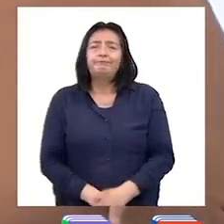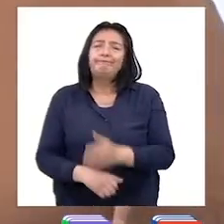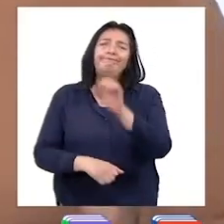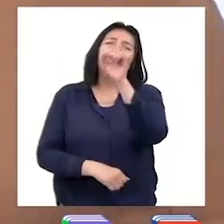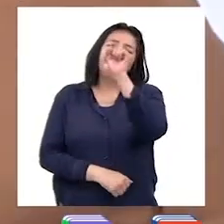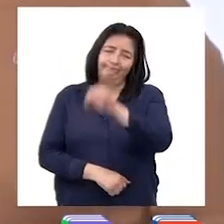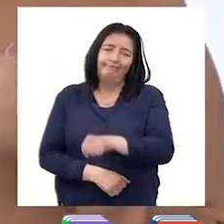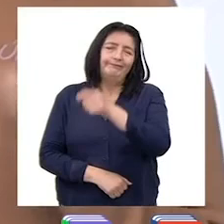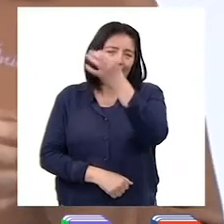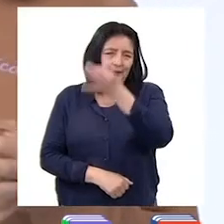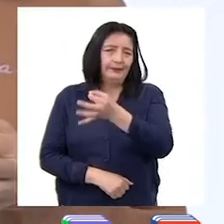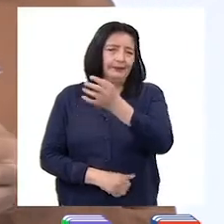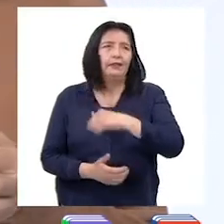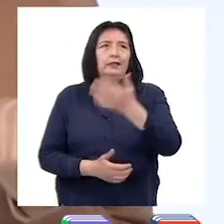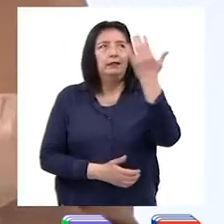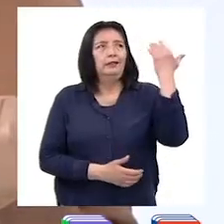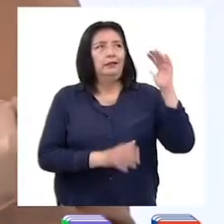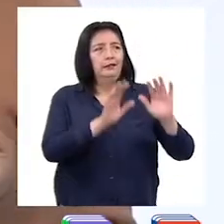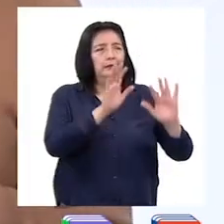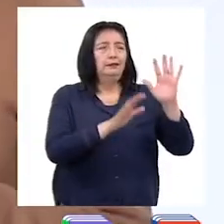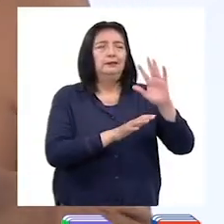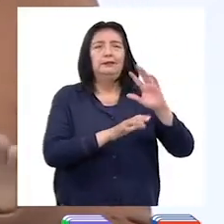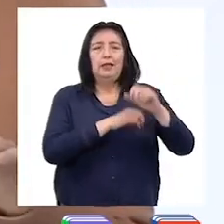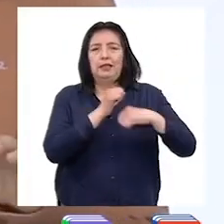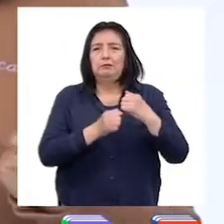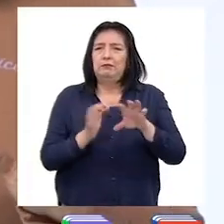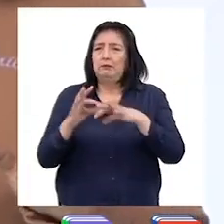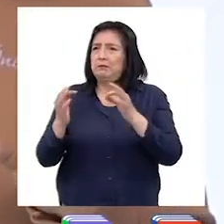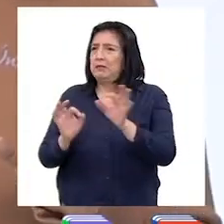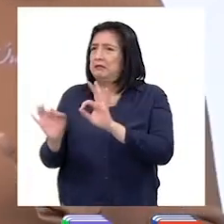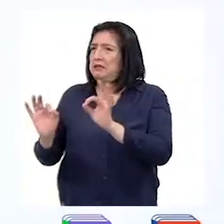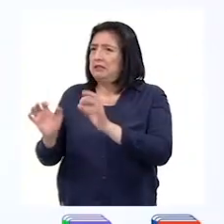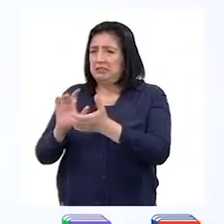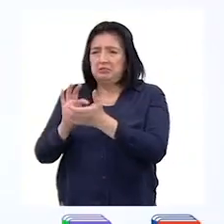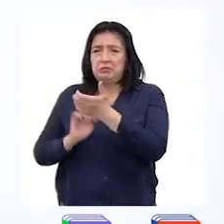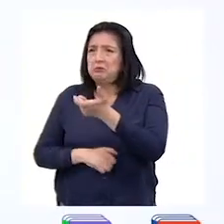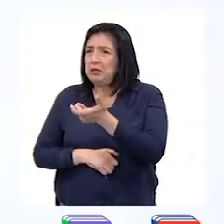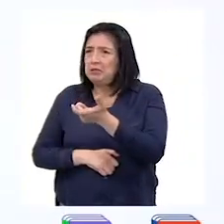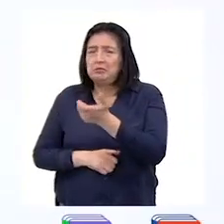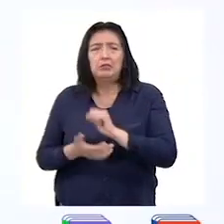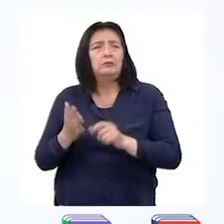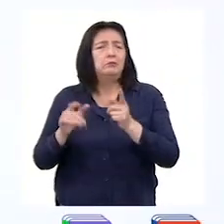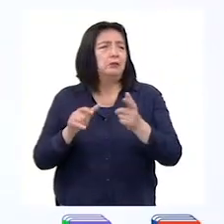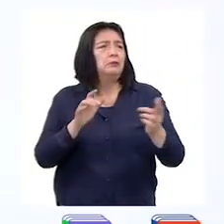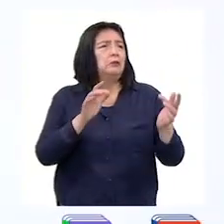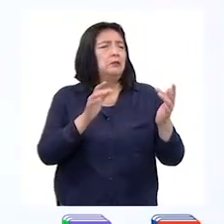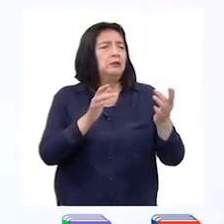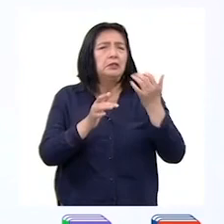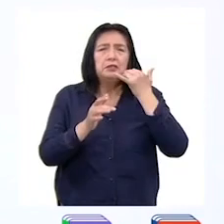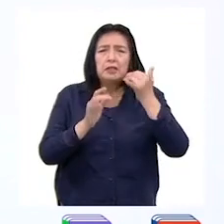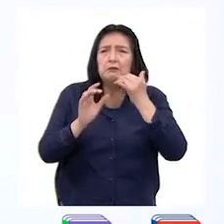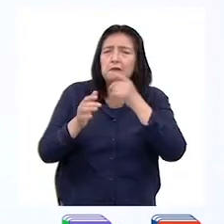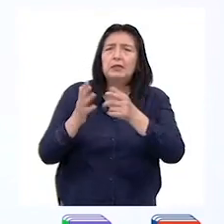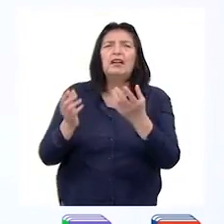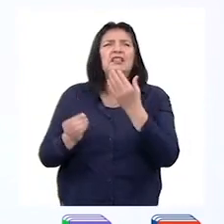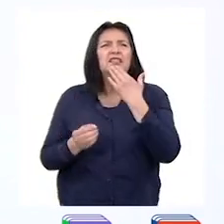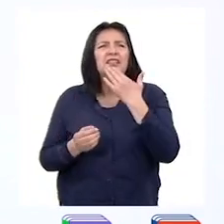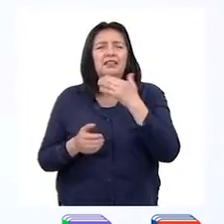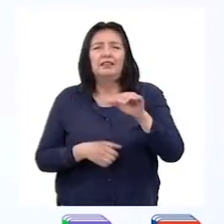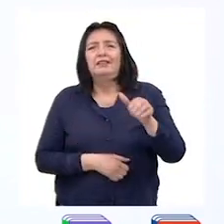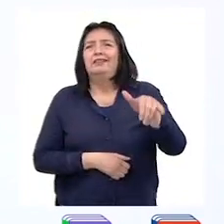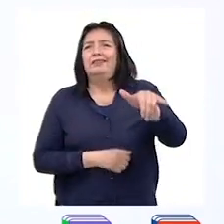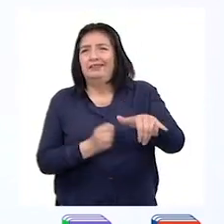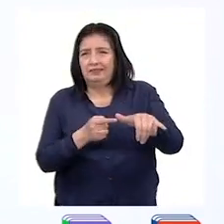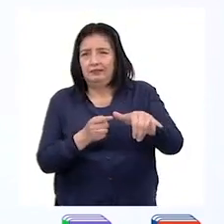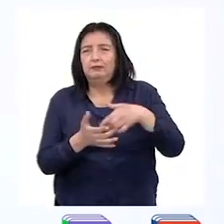Es cierto, hace 15 años en mi familia casi nadie tenía celular y para poder contactarnos tenían que llamar al teléfono